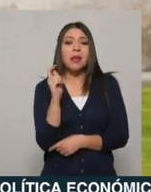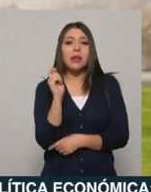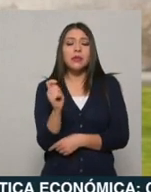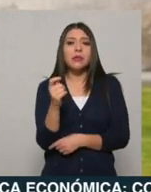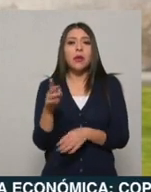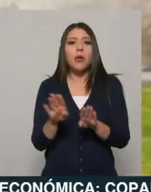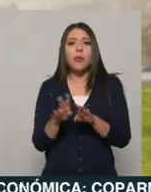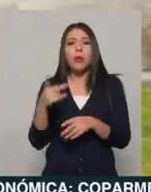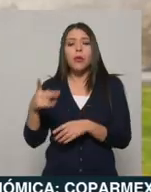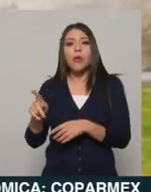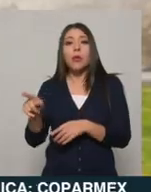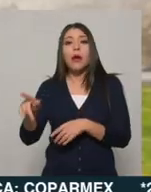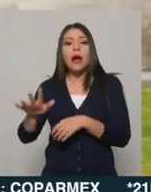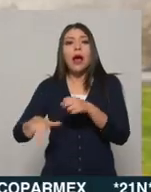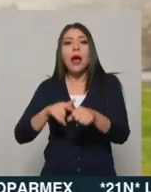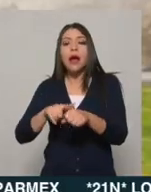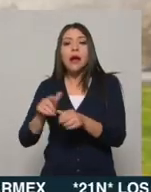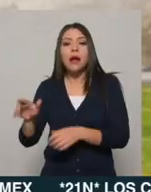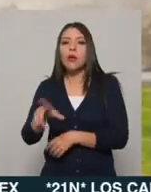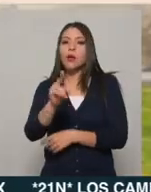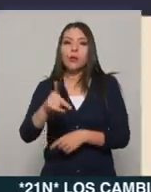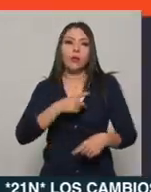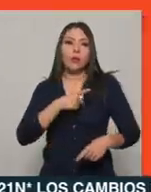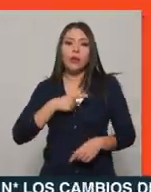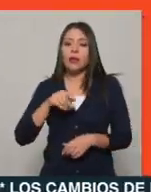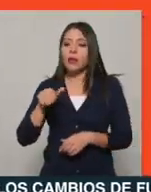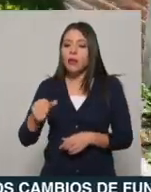eviten molestarlo o hacerles caricias.